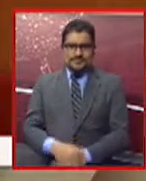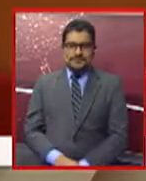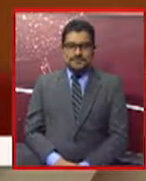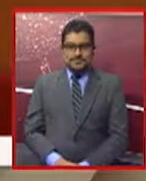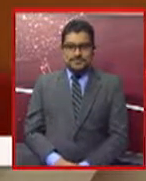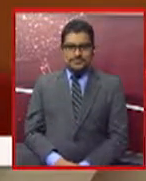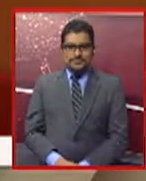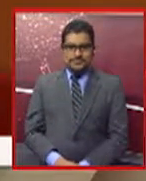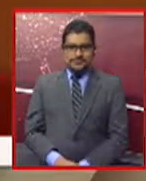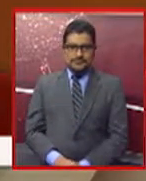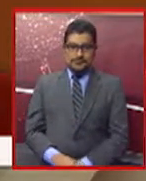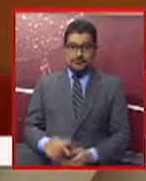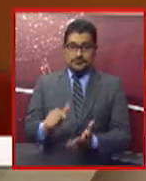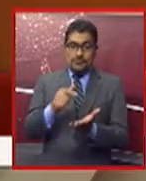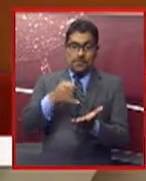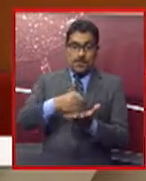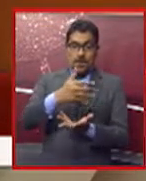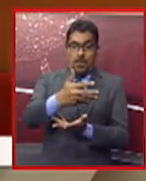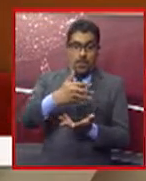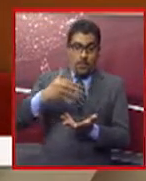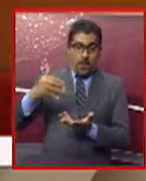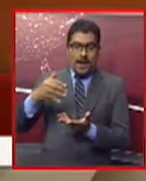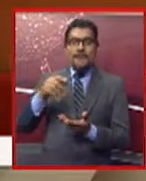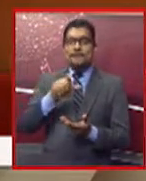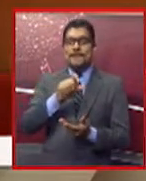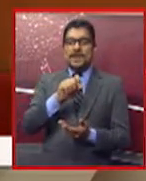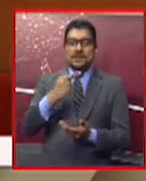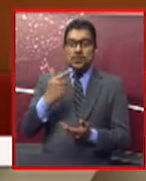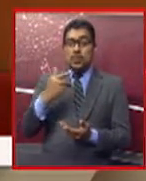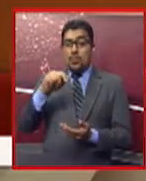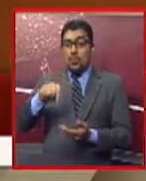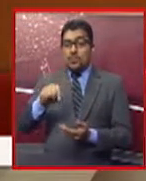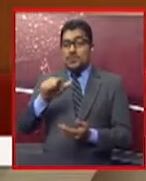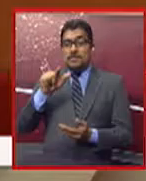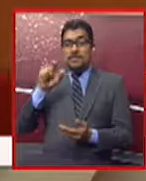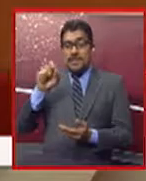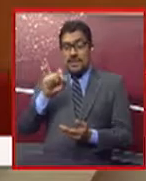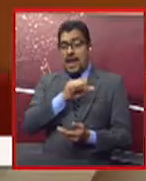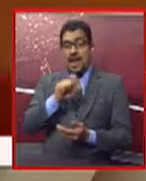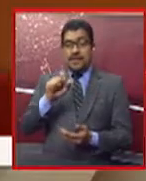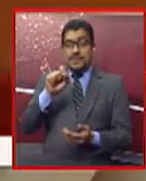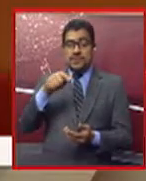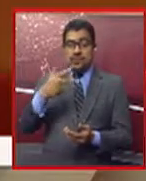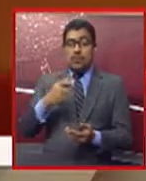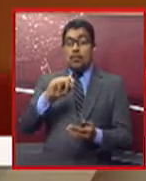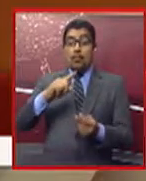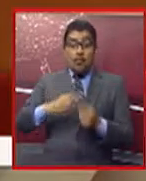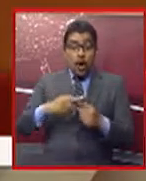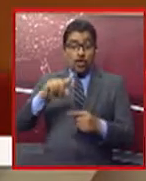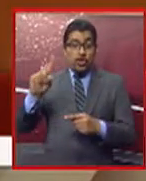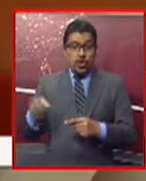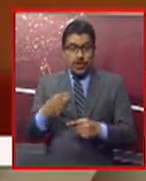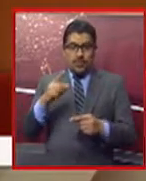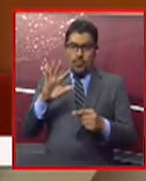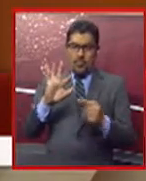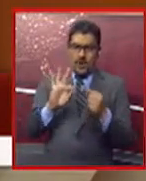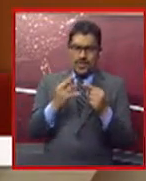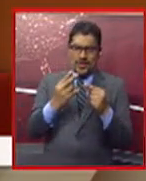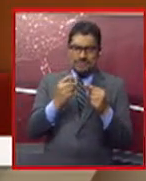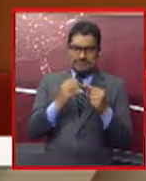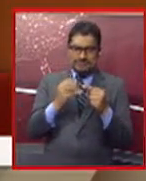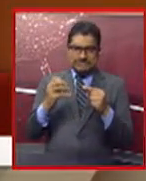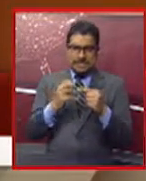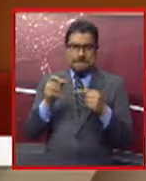El paquete se ajustó a la alza de 18.20 a 18.62 pesos por dólar, es decir, 42 centavos más, y por